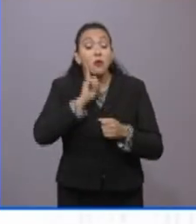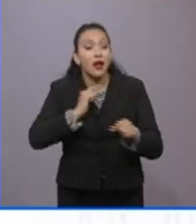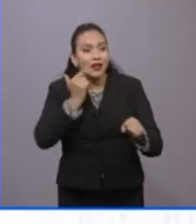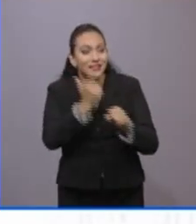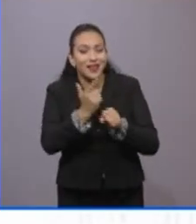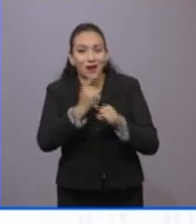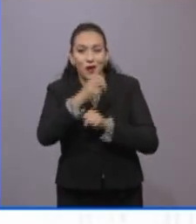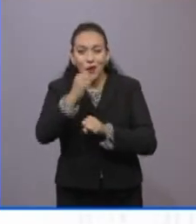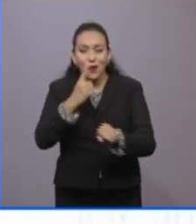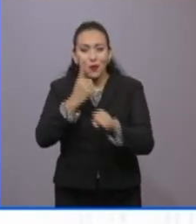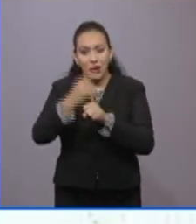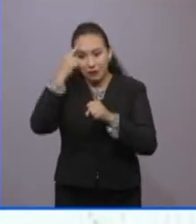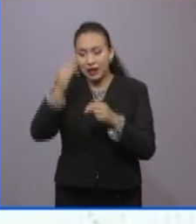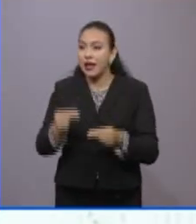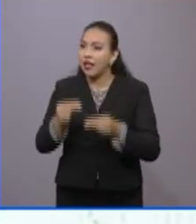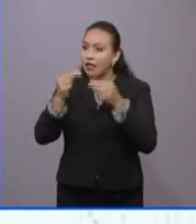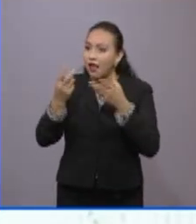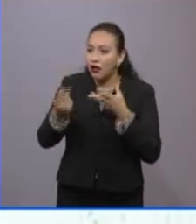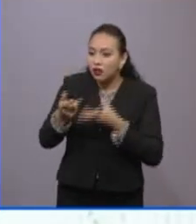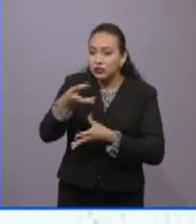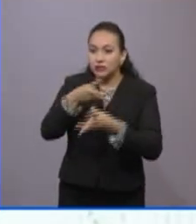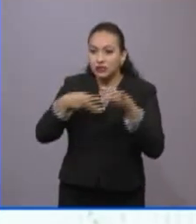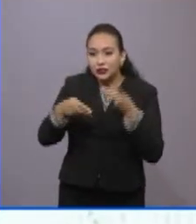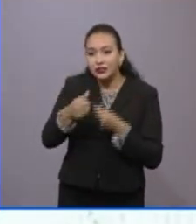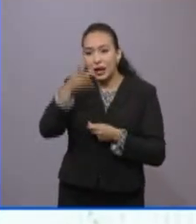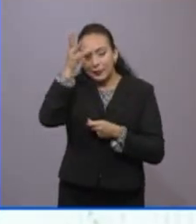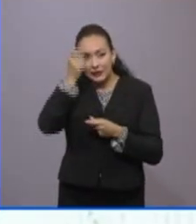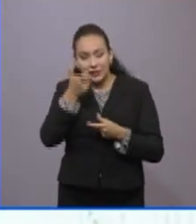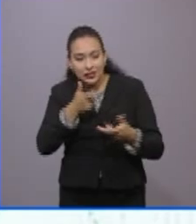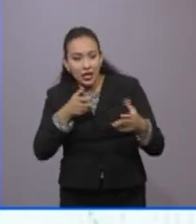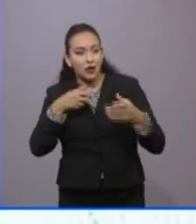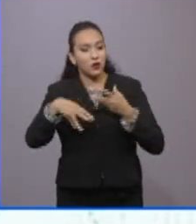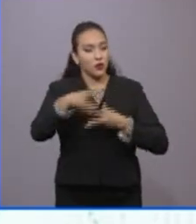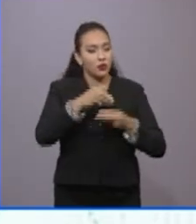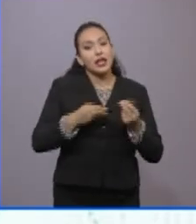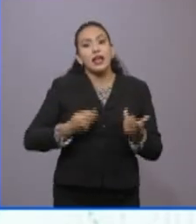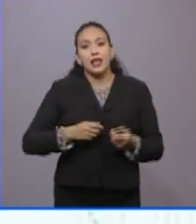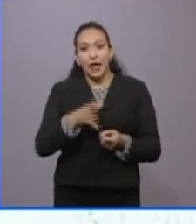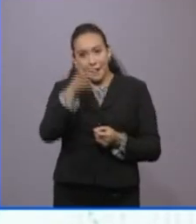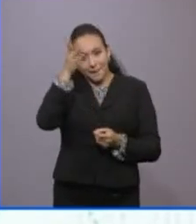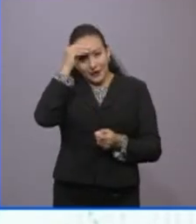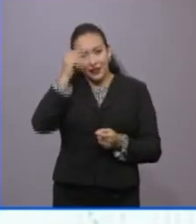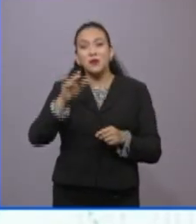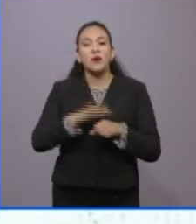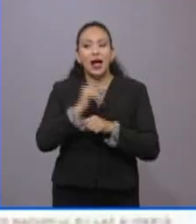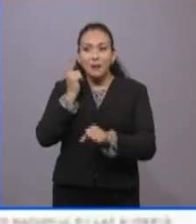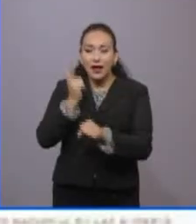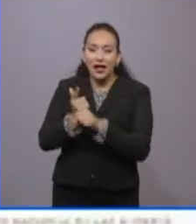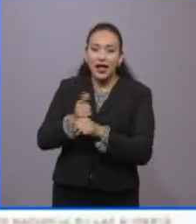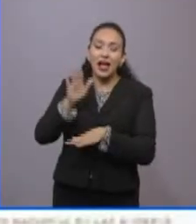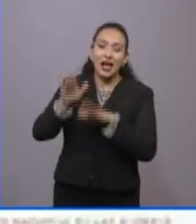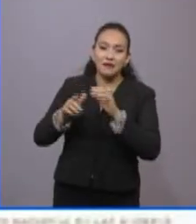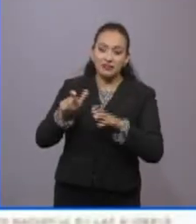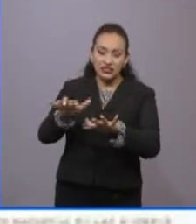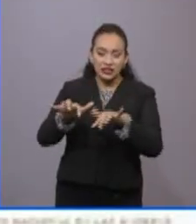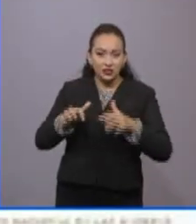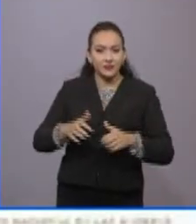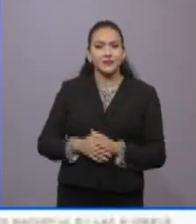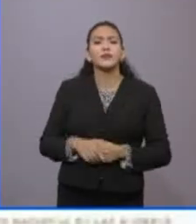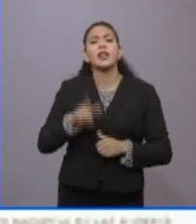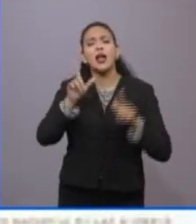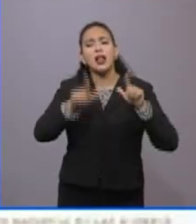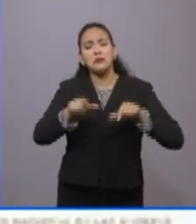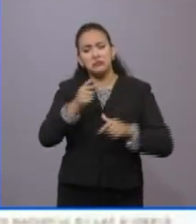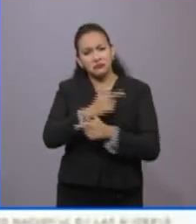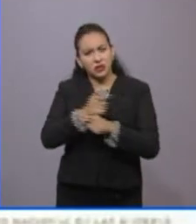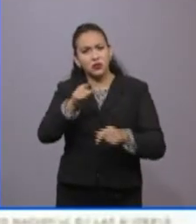identificar oportunidades de negocio, riesgos y protegerse ante prácticas financieras engañosas. La plataforma se encuentra